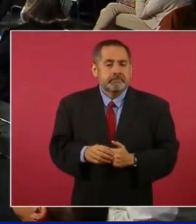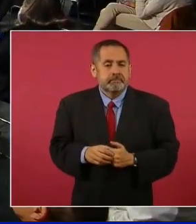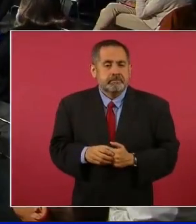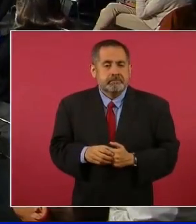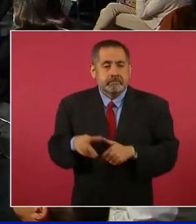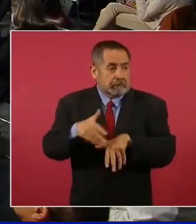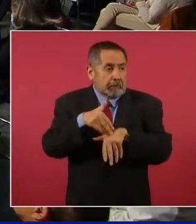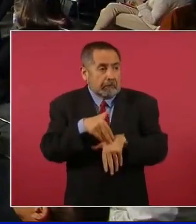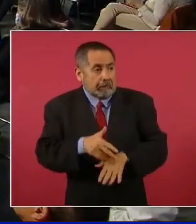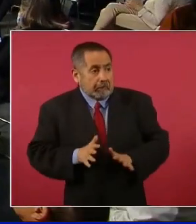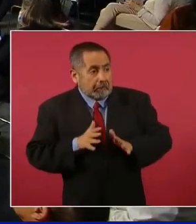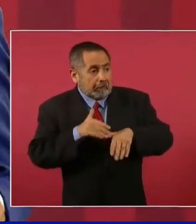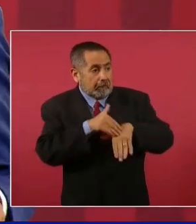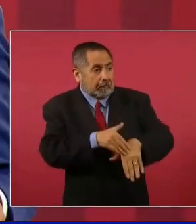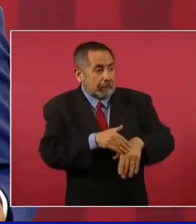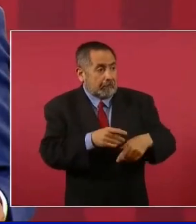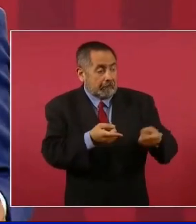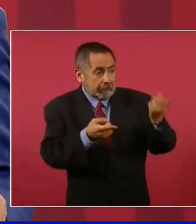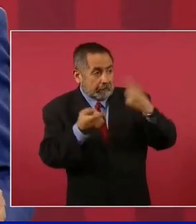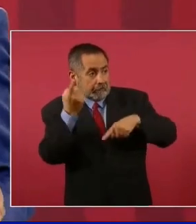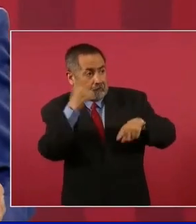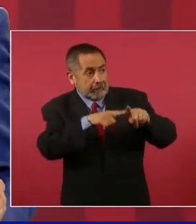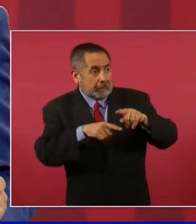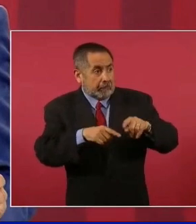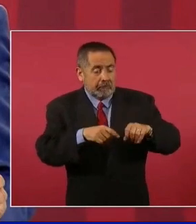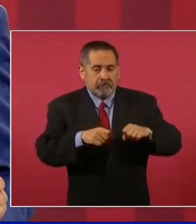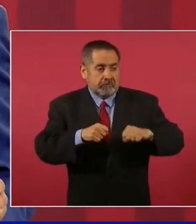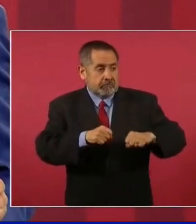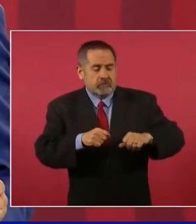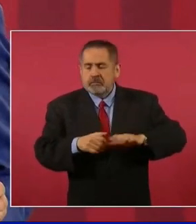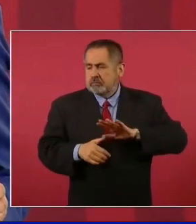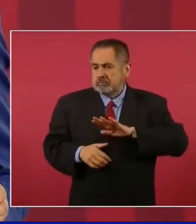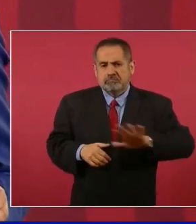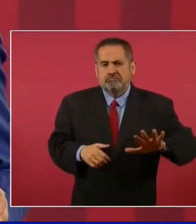se deja dominar por los grupos